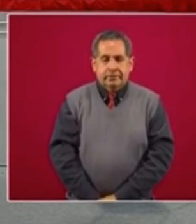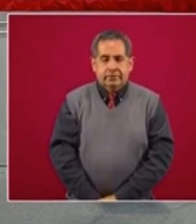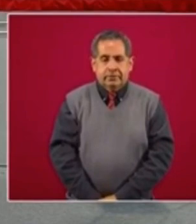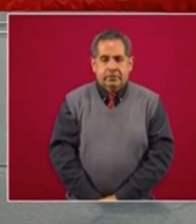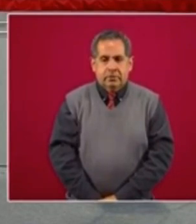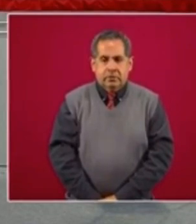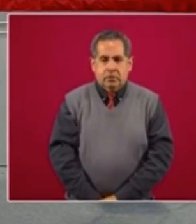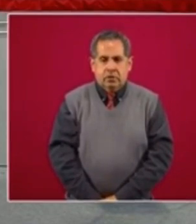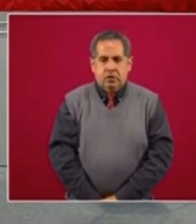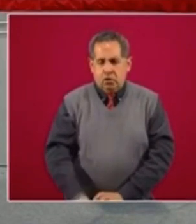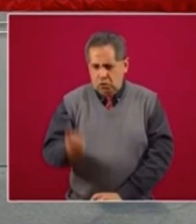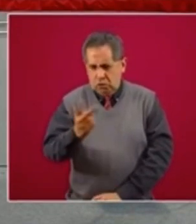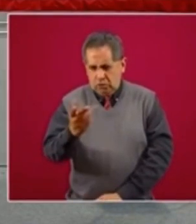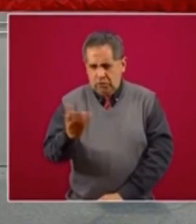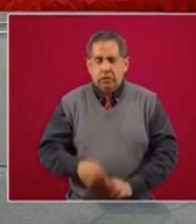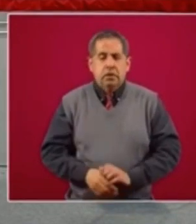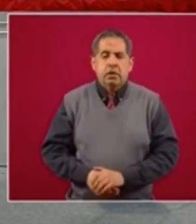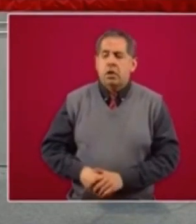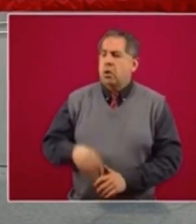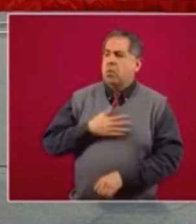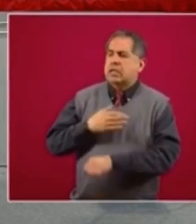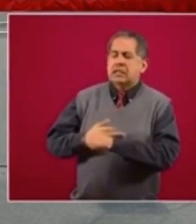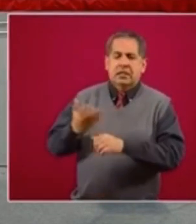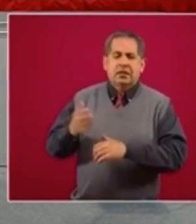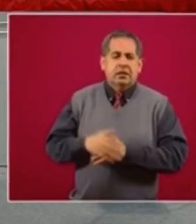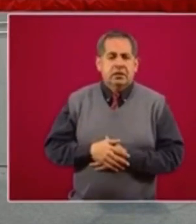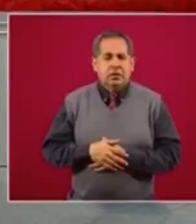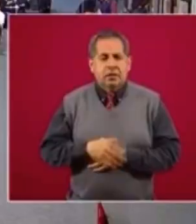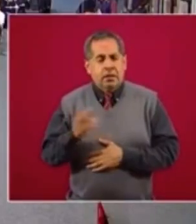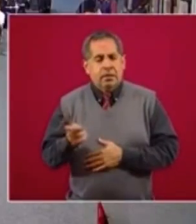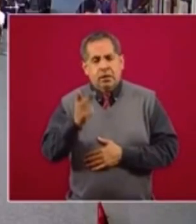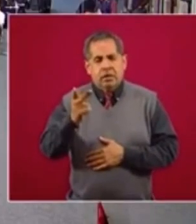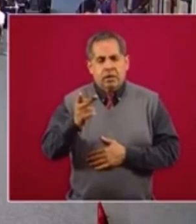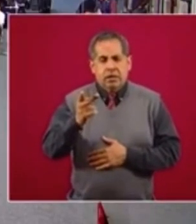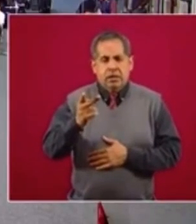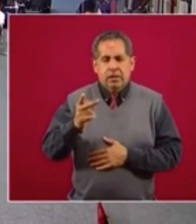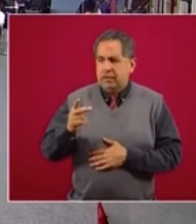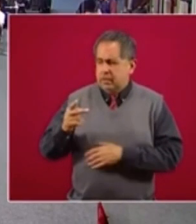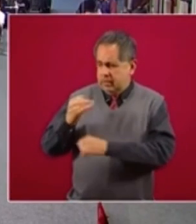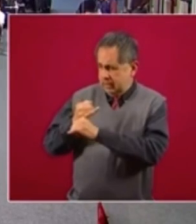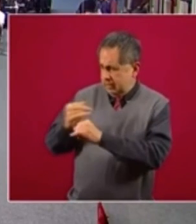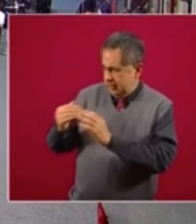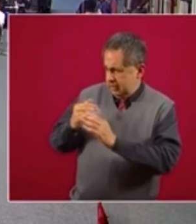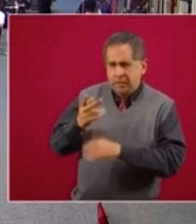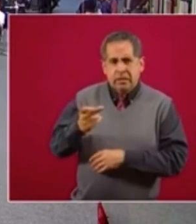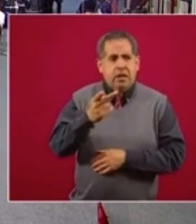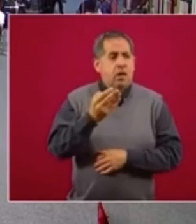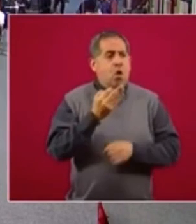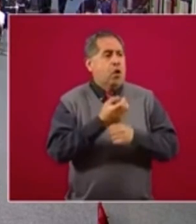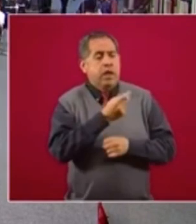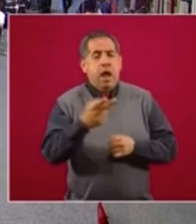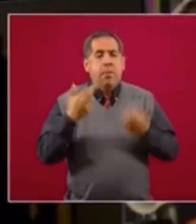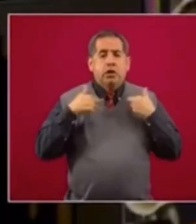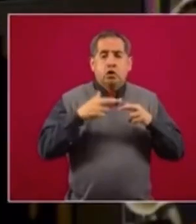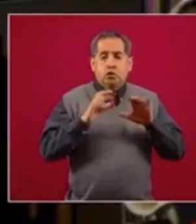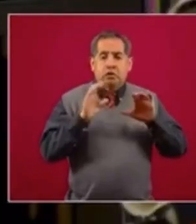Los dos, si quieres, empezamos contigo. Buenas tardes, Arturo Contreras, de Pie de Página. Una pregunta de redes sociales de los lectores. ¿Qué pasará con los maestros que están